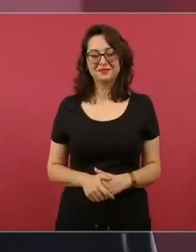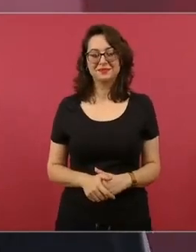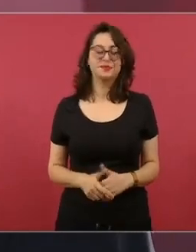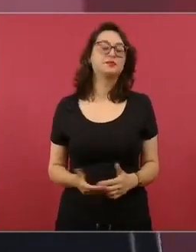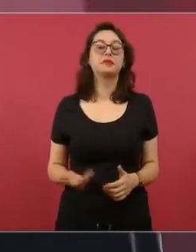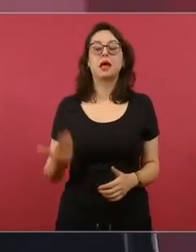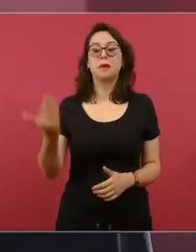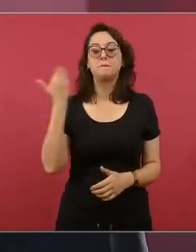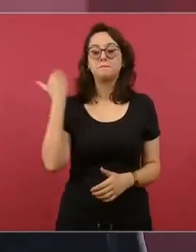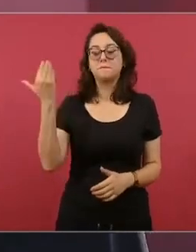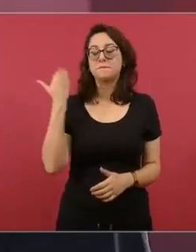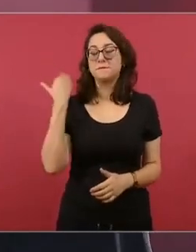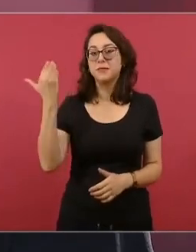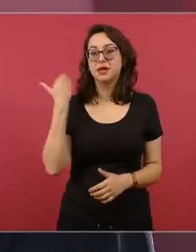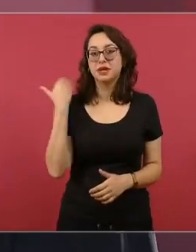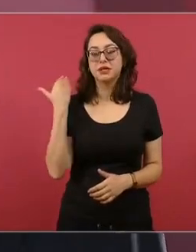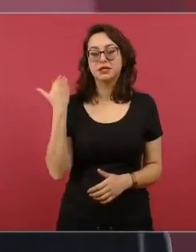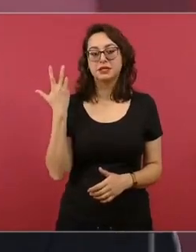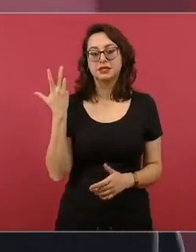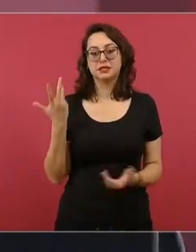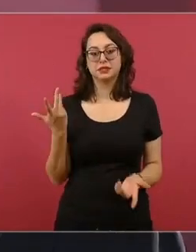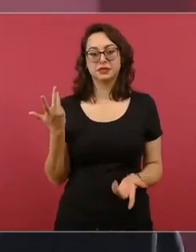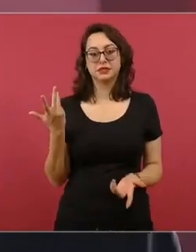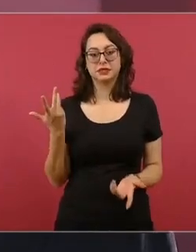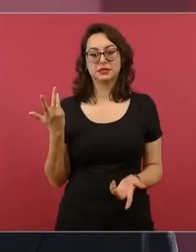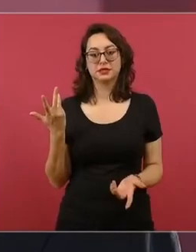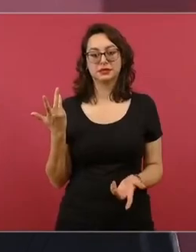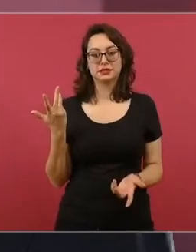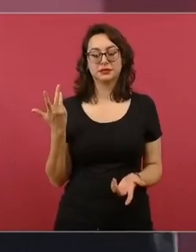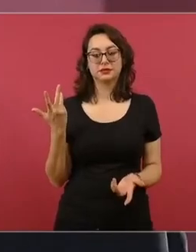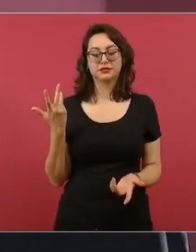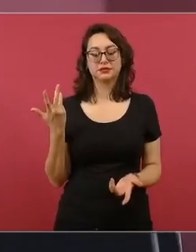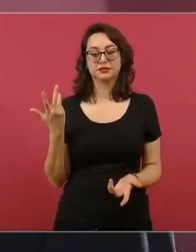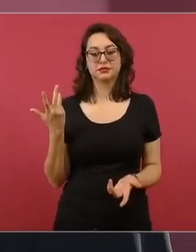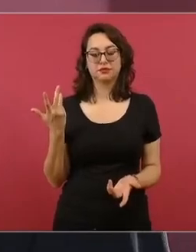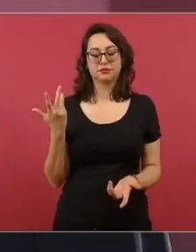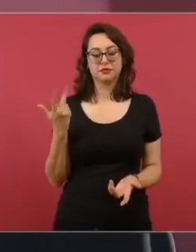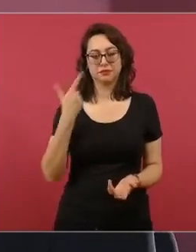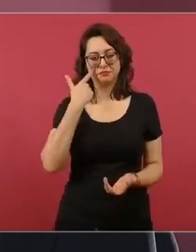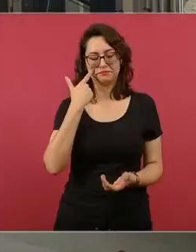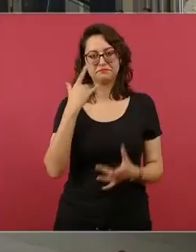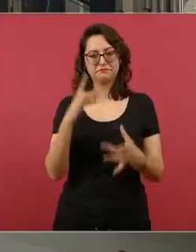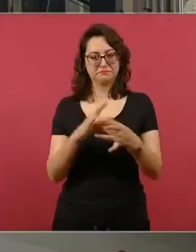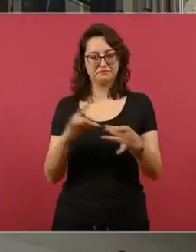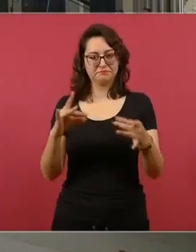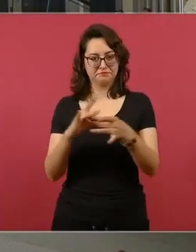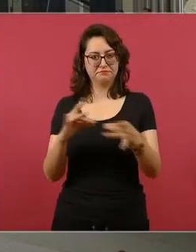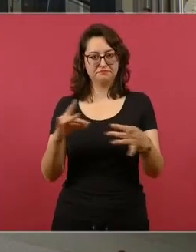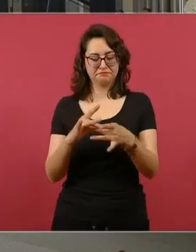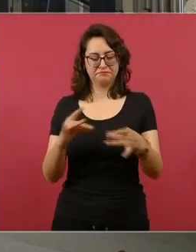Hace poco, les voy a dar algunos datos,